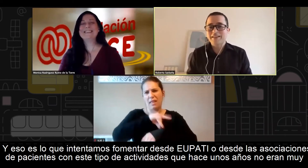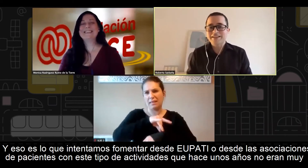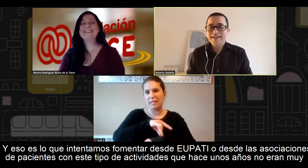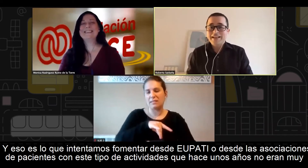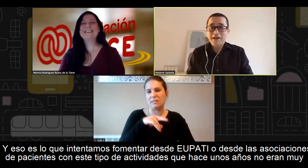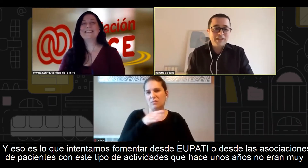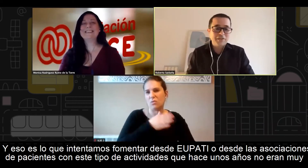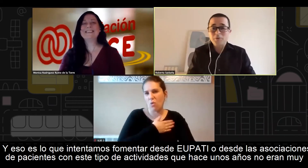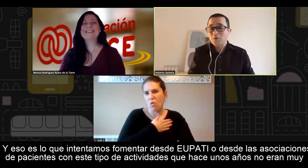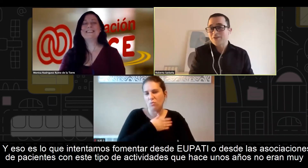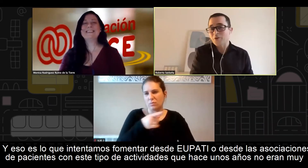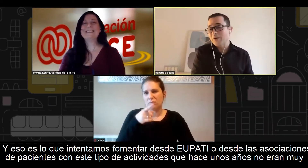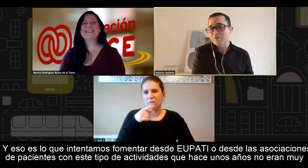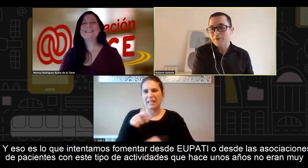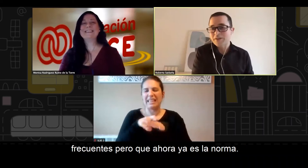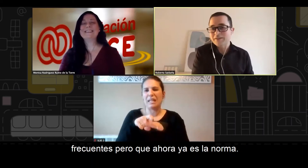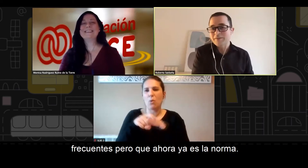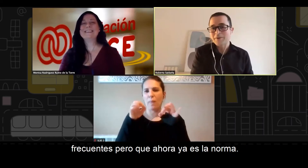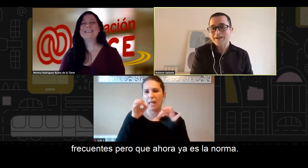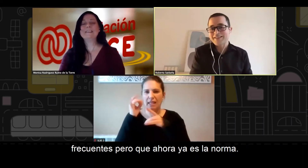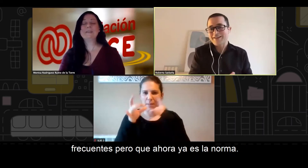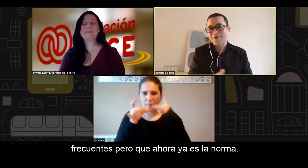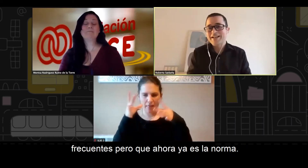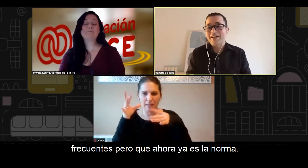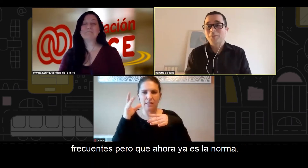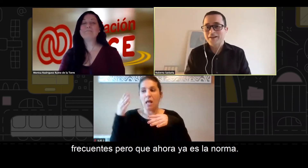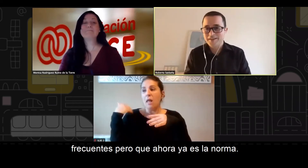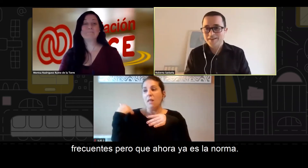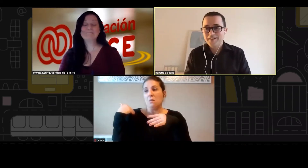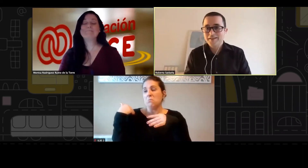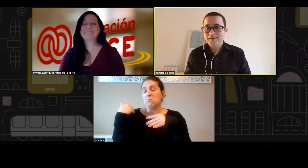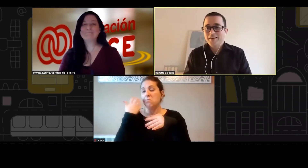actividades que hace quizá unos años no eran muy frecuentes, pero casi que ahora ya es la norma.